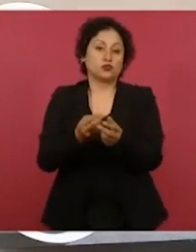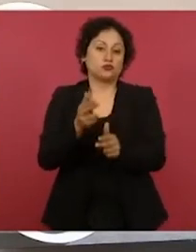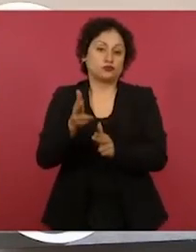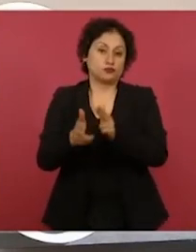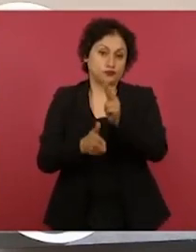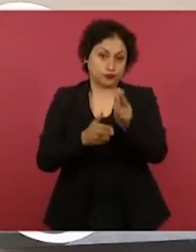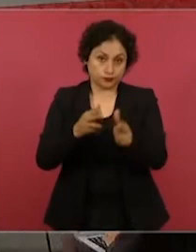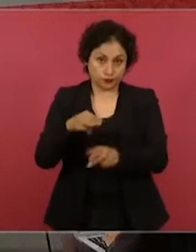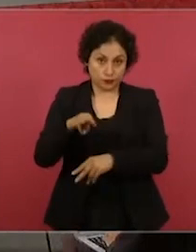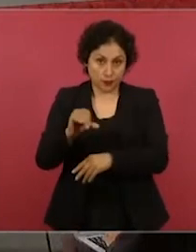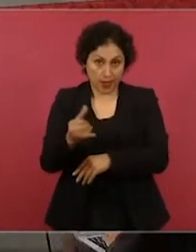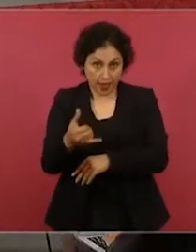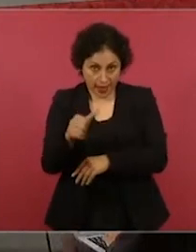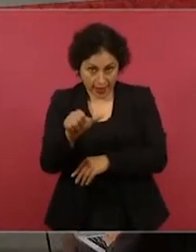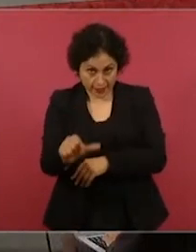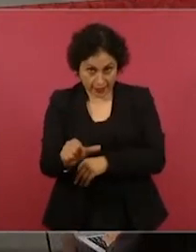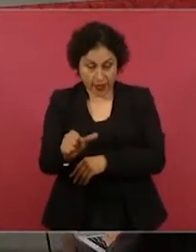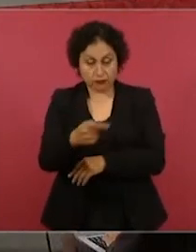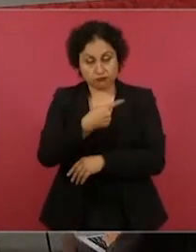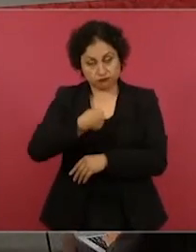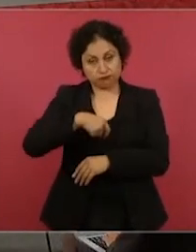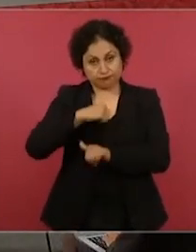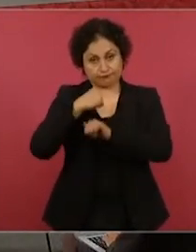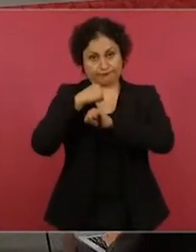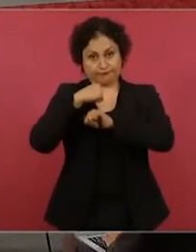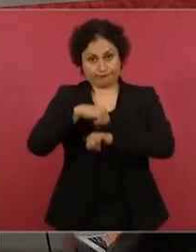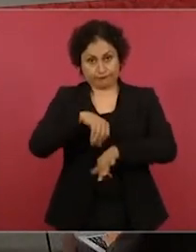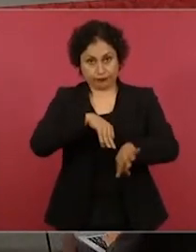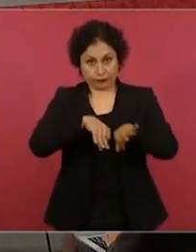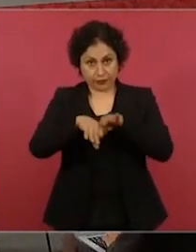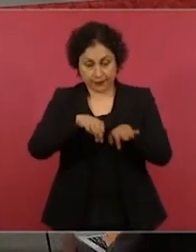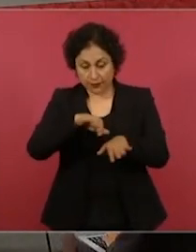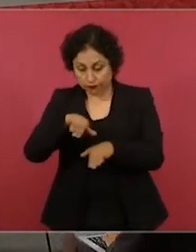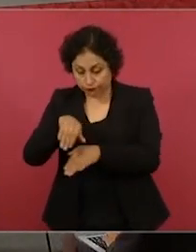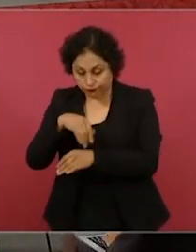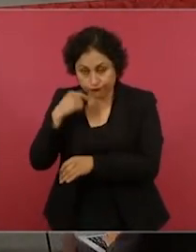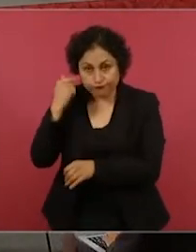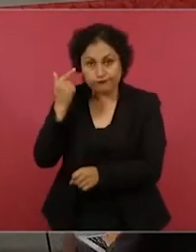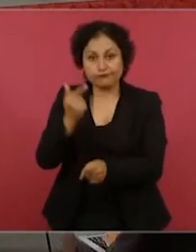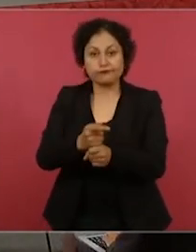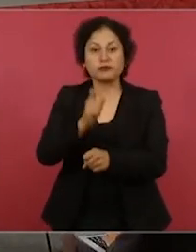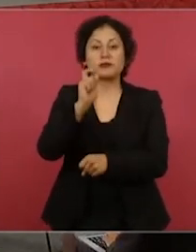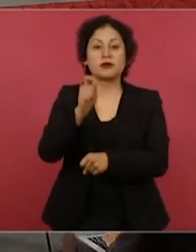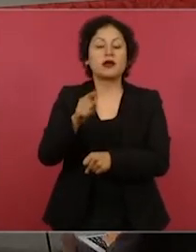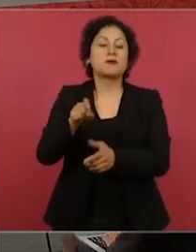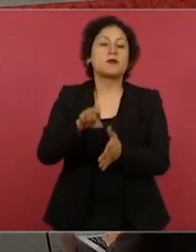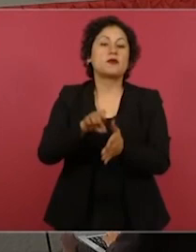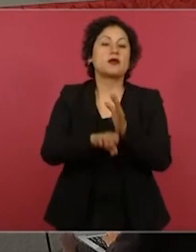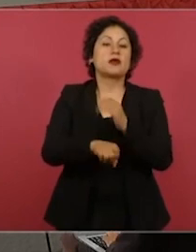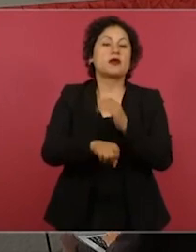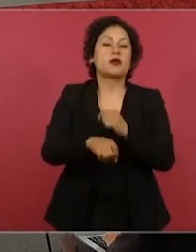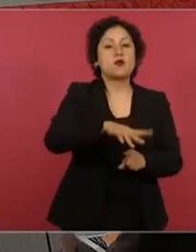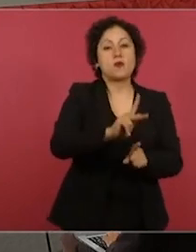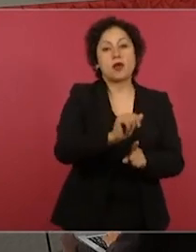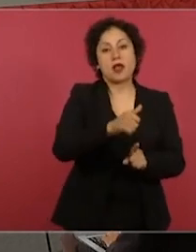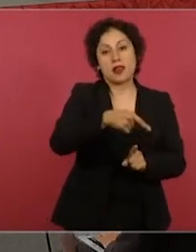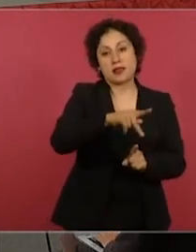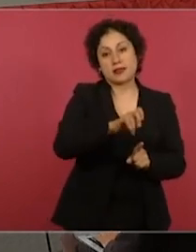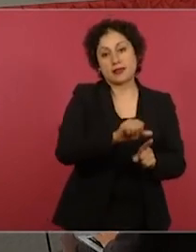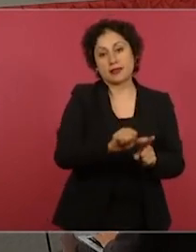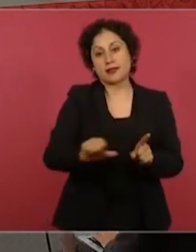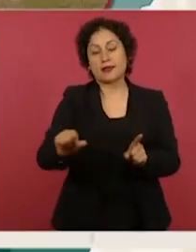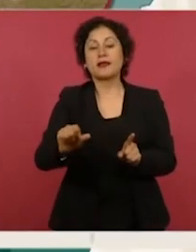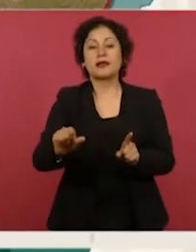a nuestro trabajo arqueológico en el tramo 1 que va de Palenque, Chiapas, a